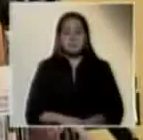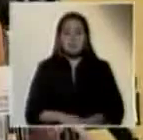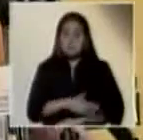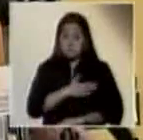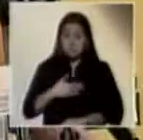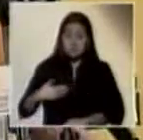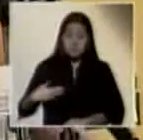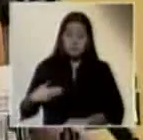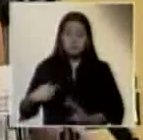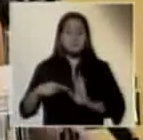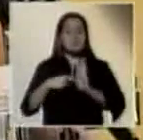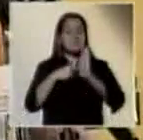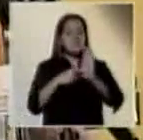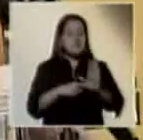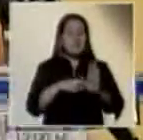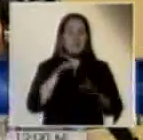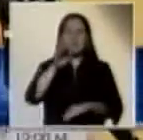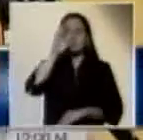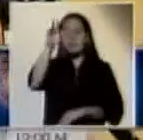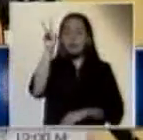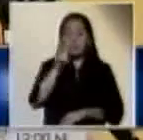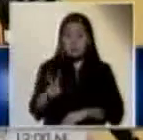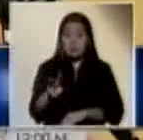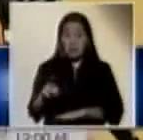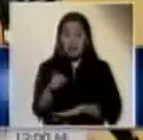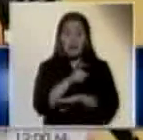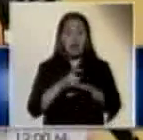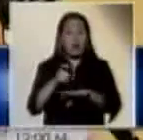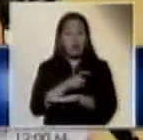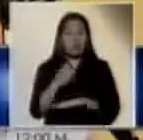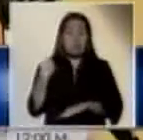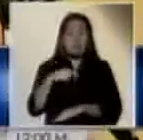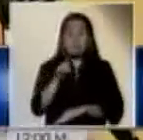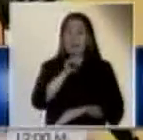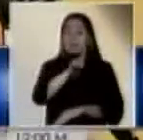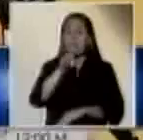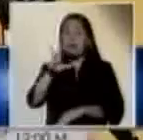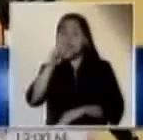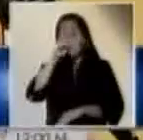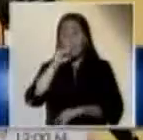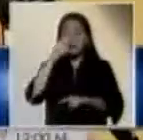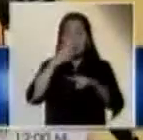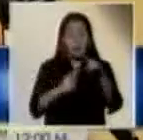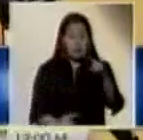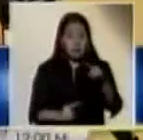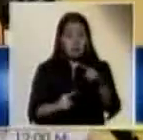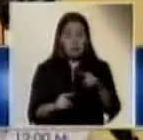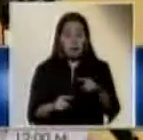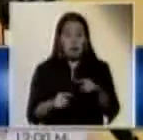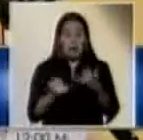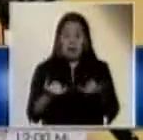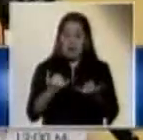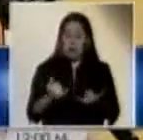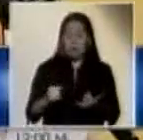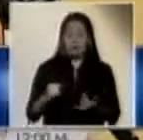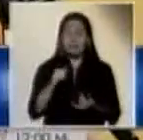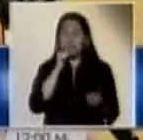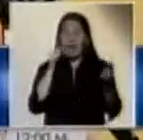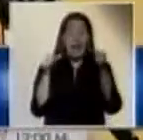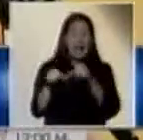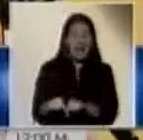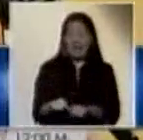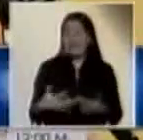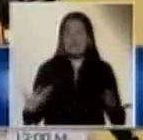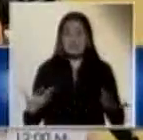Queremos hablar del futuro de Venezuela. Este gobierno, que tiene 13 años y medio ya, que su presente se parece mucho al fracaso,